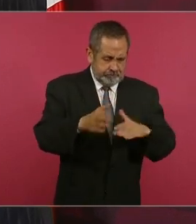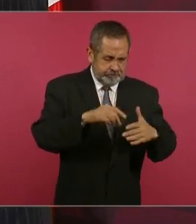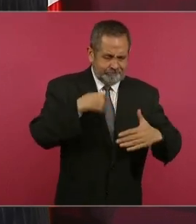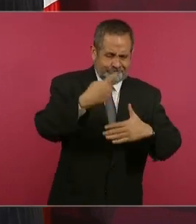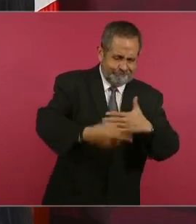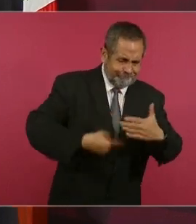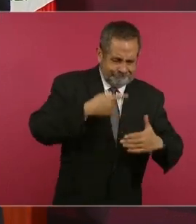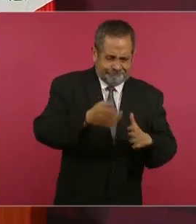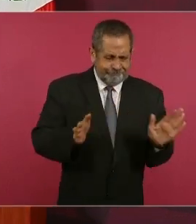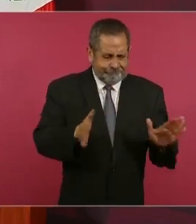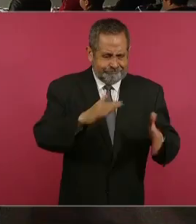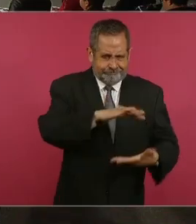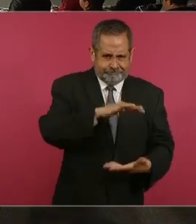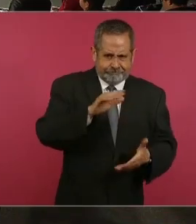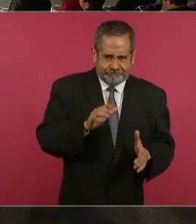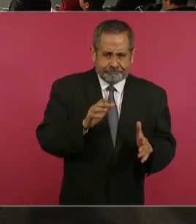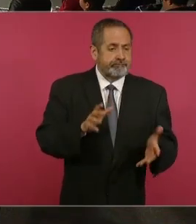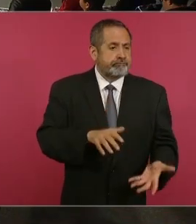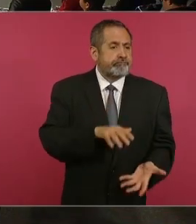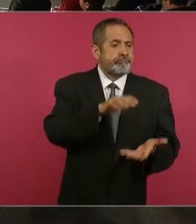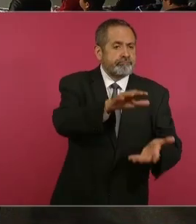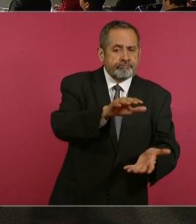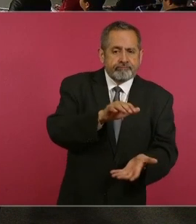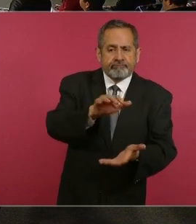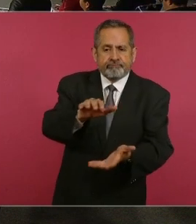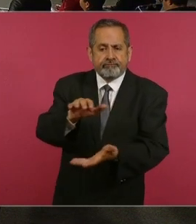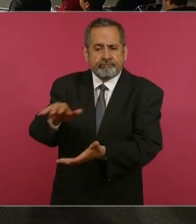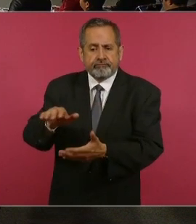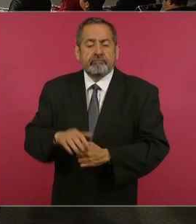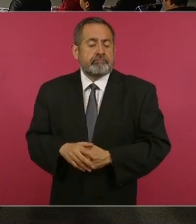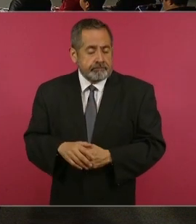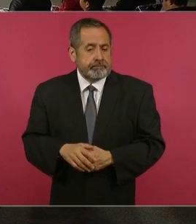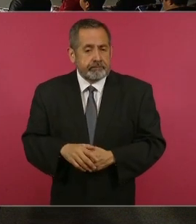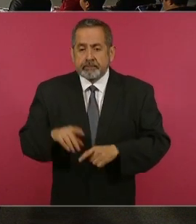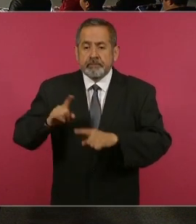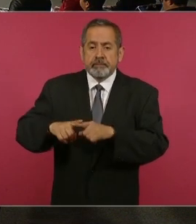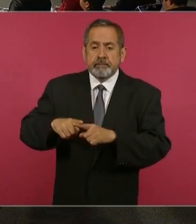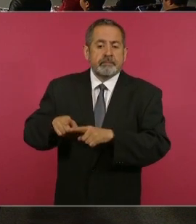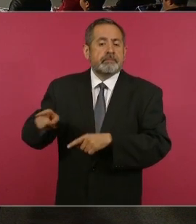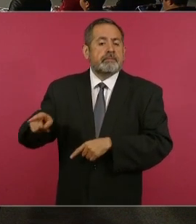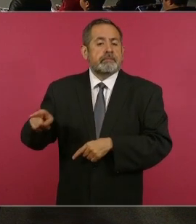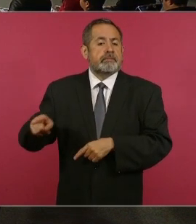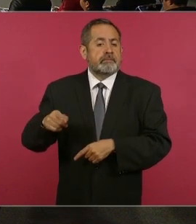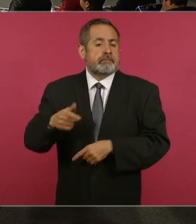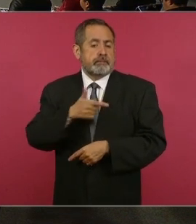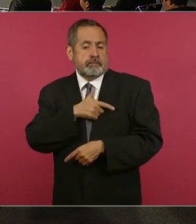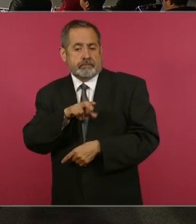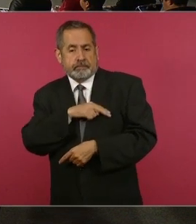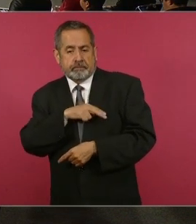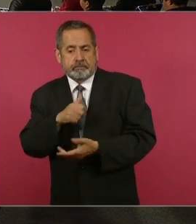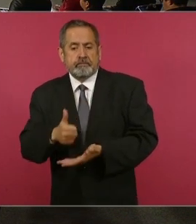empacadas, y van a contar con el apoyo de la Guardia Nacional,